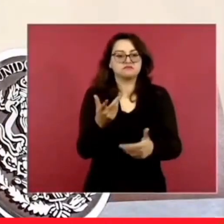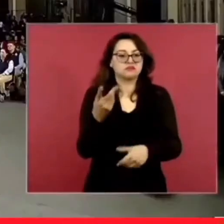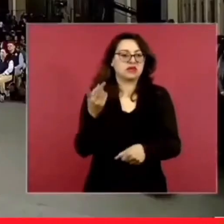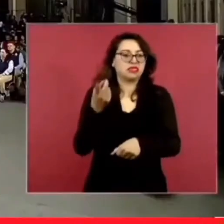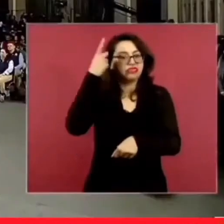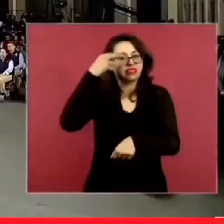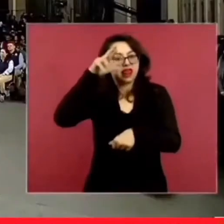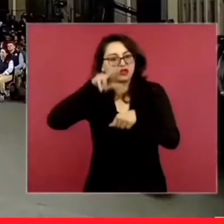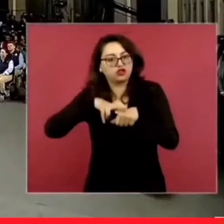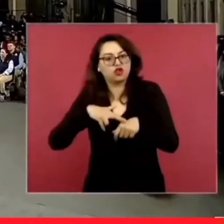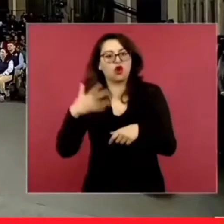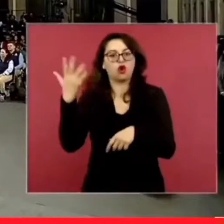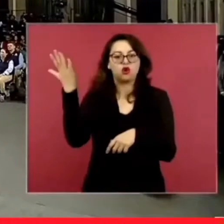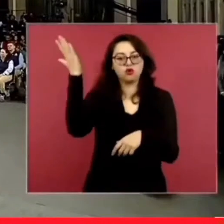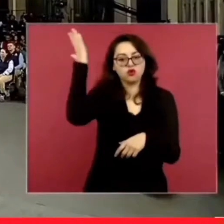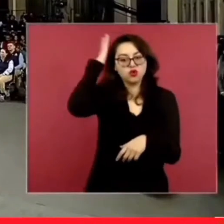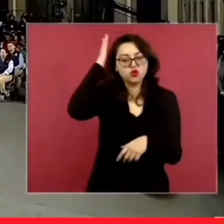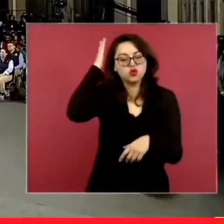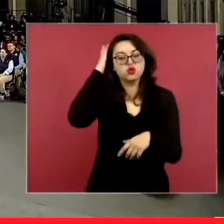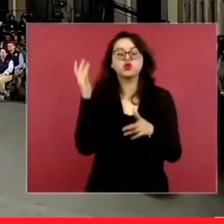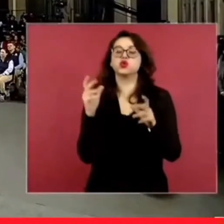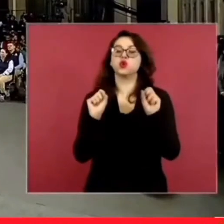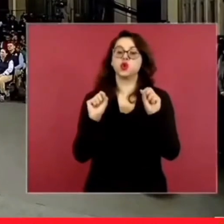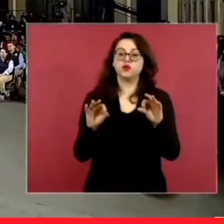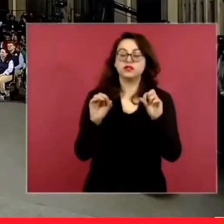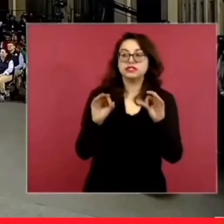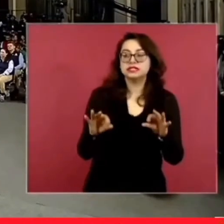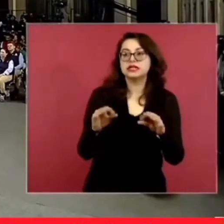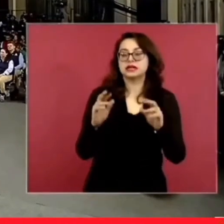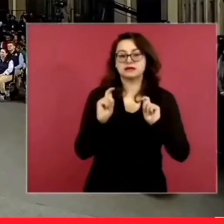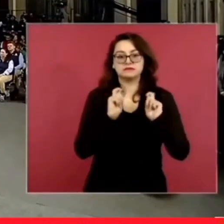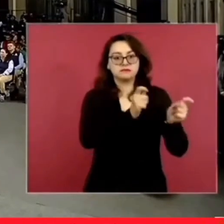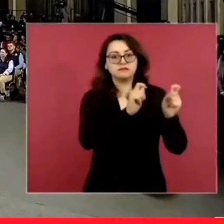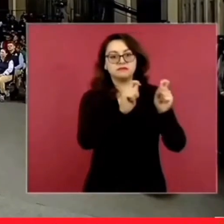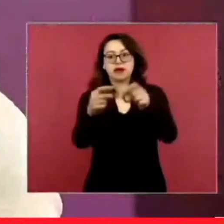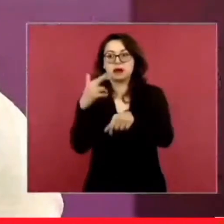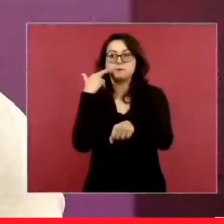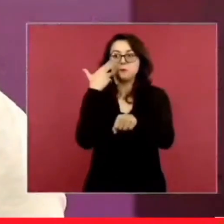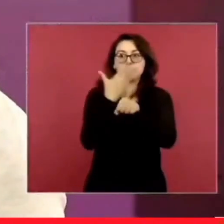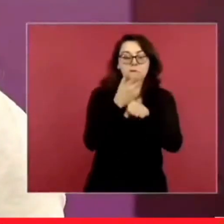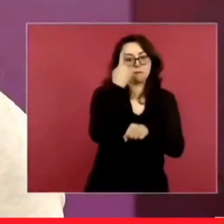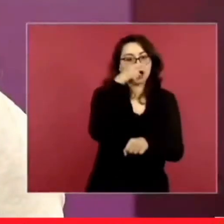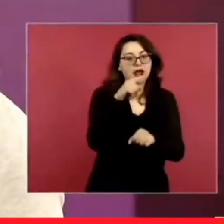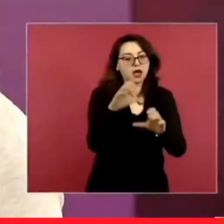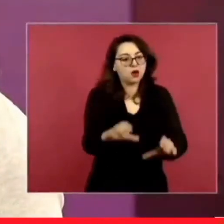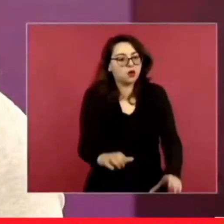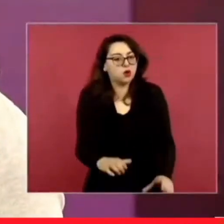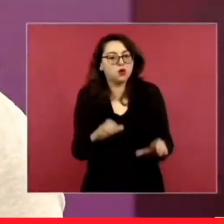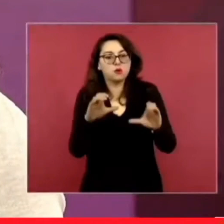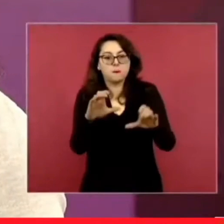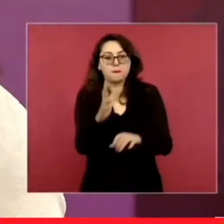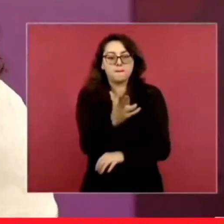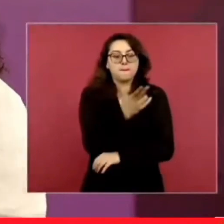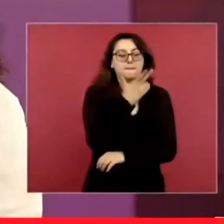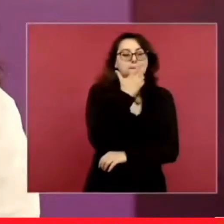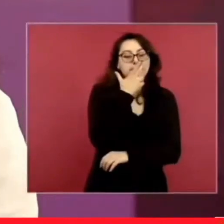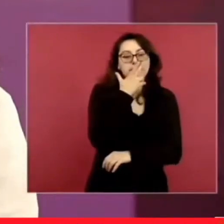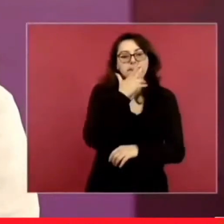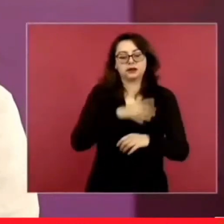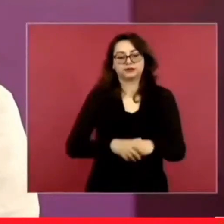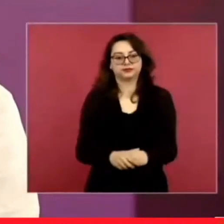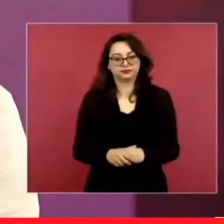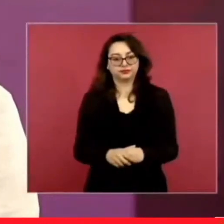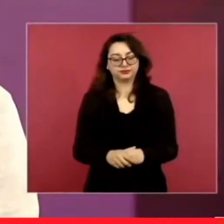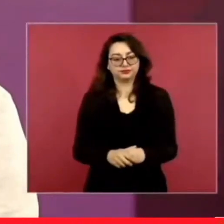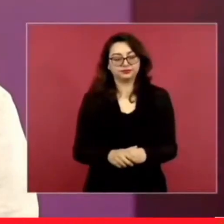hacen posible que podamos tener este cuidado que mencionó nuestro presidente. Inicio compartiendo e informando